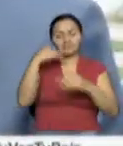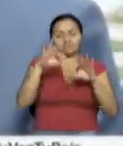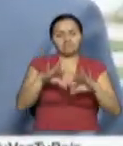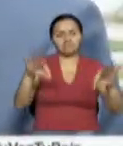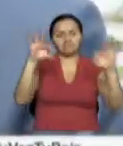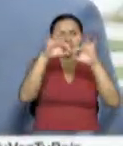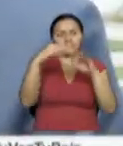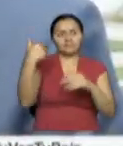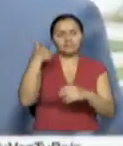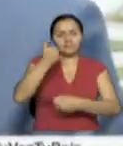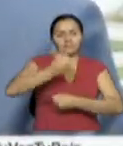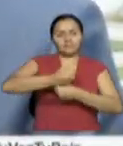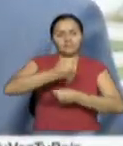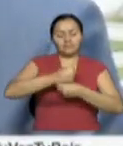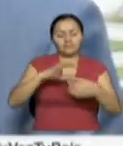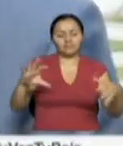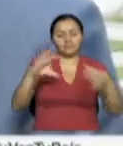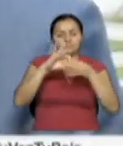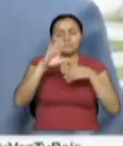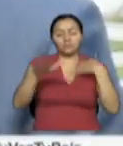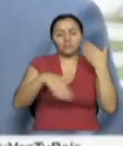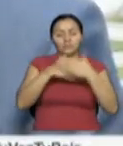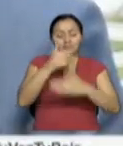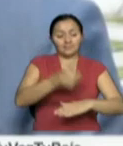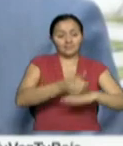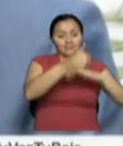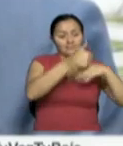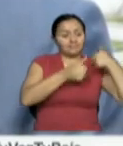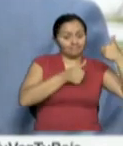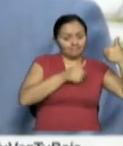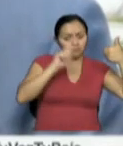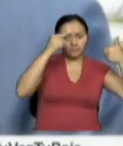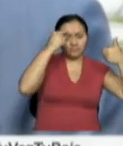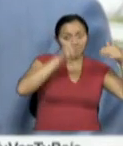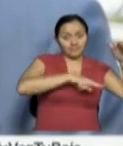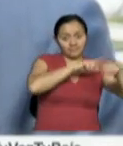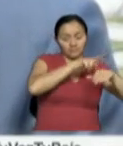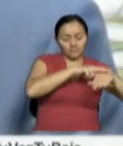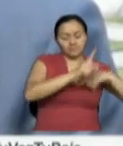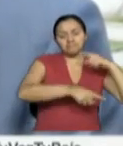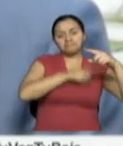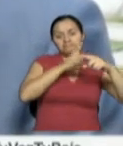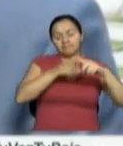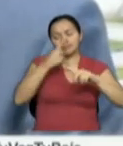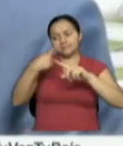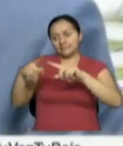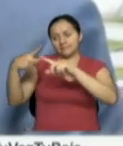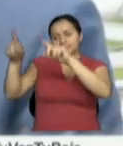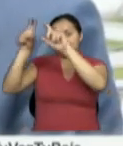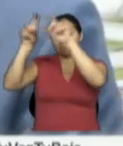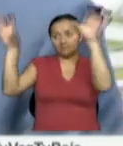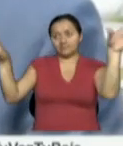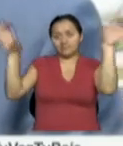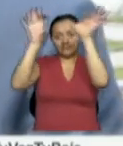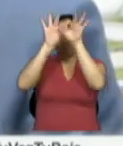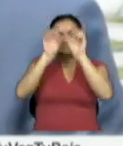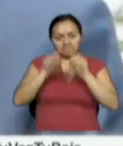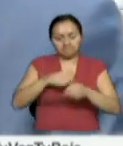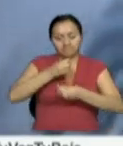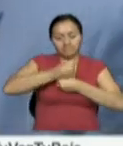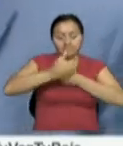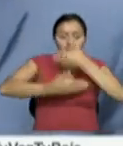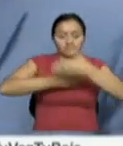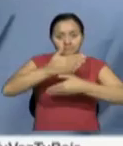el tener un trabajo conjunto entre las autoridades del gobierno central y las diferentes empresas. Para nosotros, como